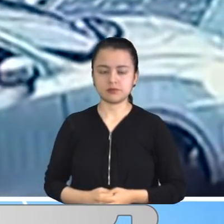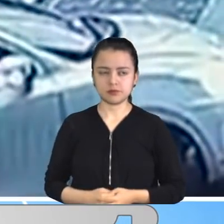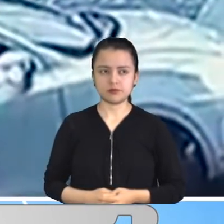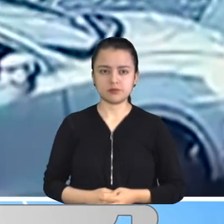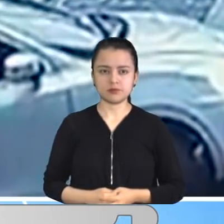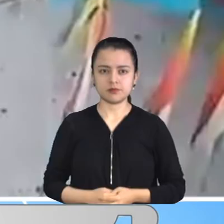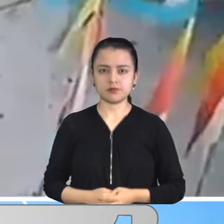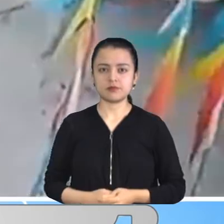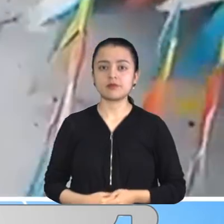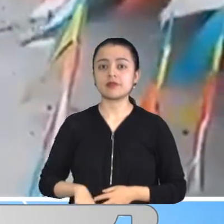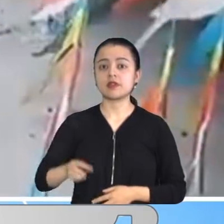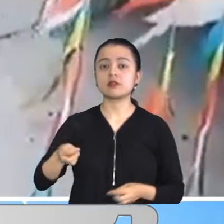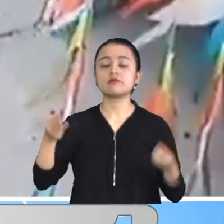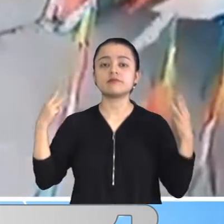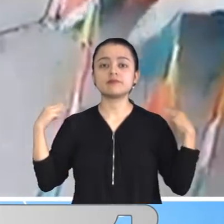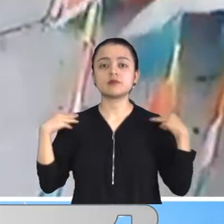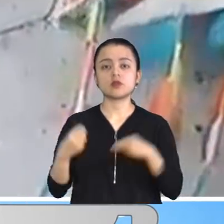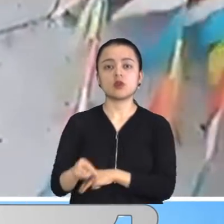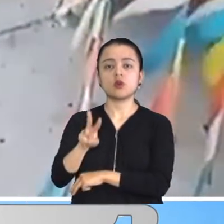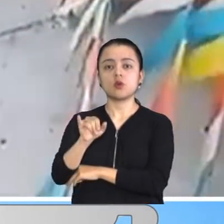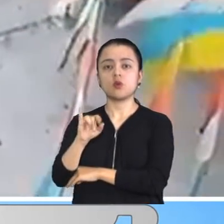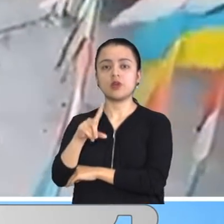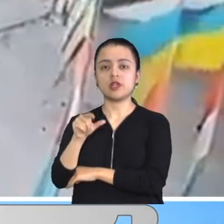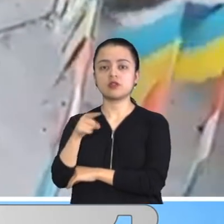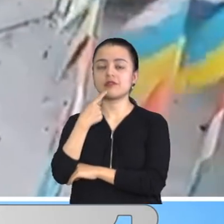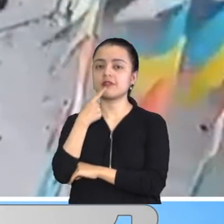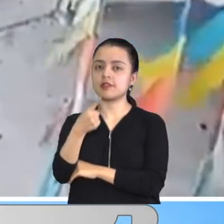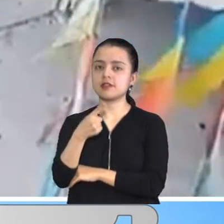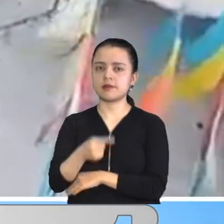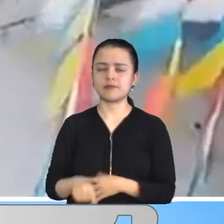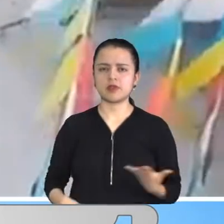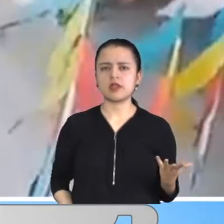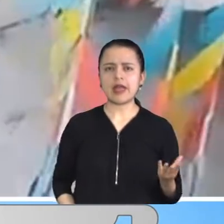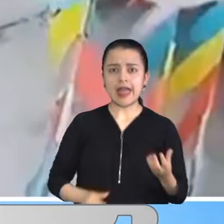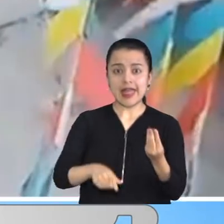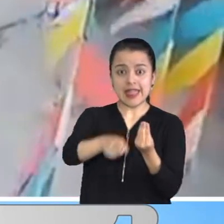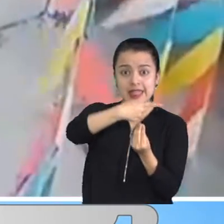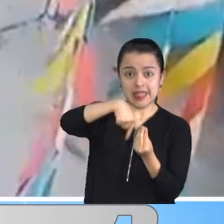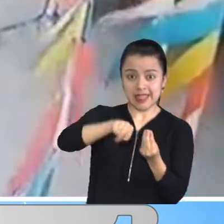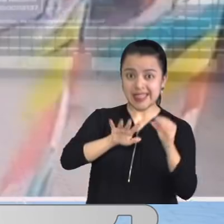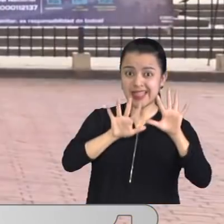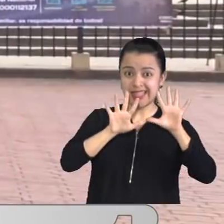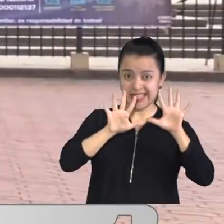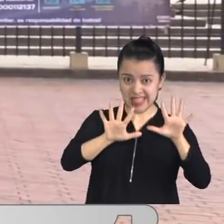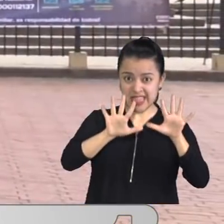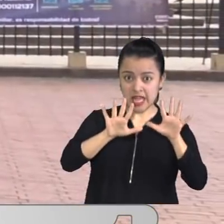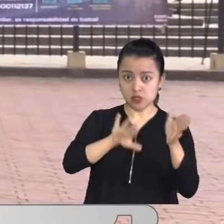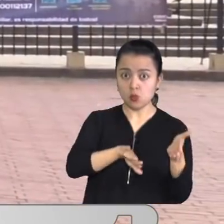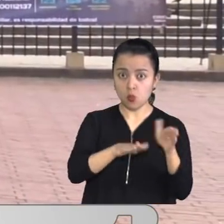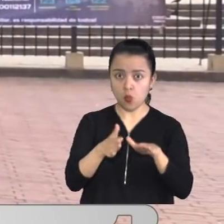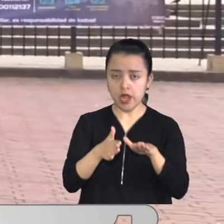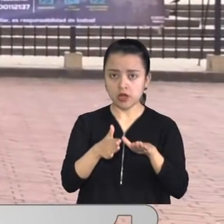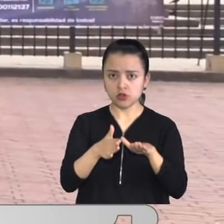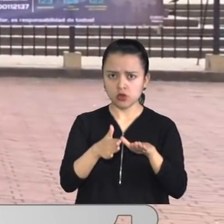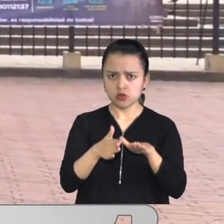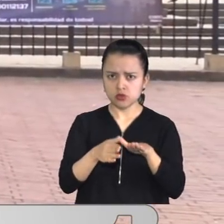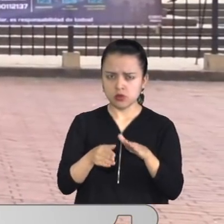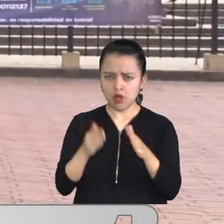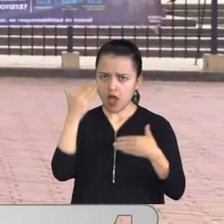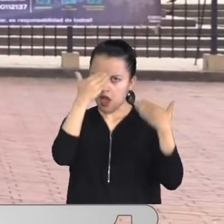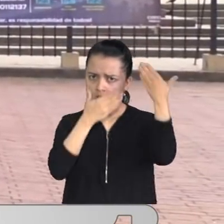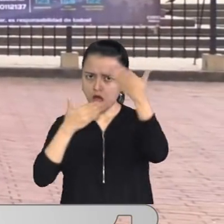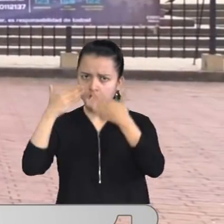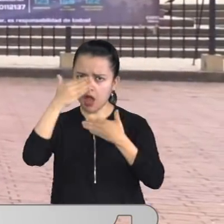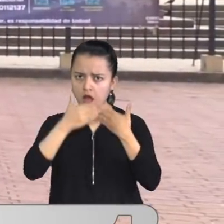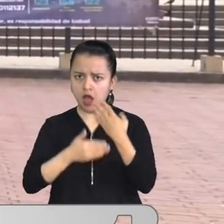Bogotá, el coronel Wilson Vaquero, quien dice que 4 de cada 10 muertes se están presentando en este momento por intolerancia en su mayoría